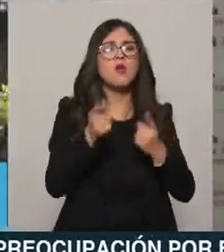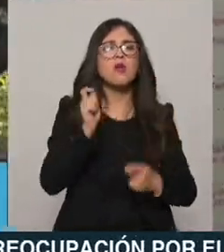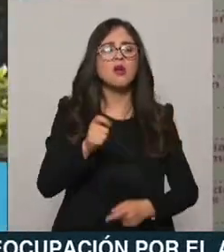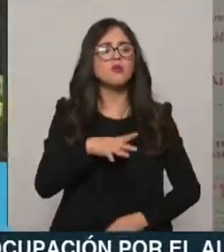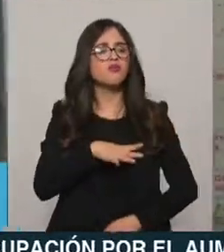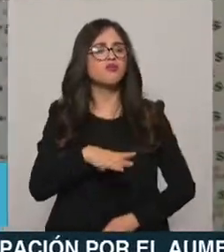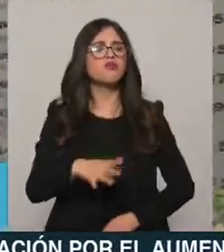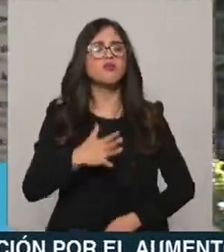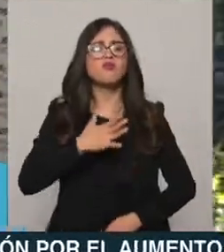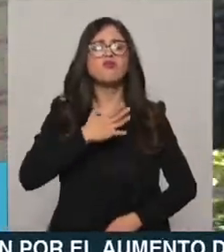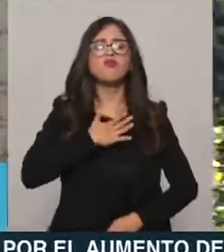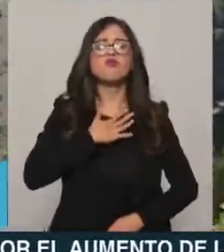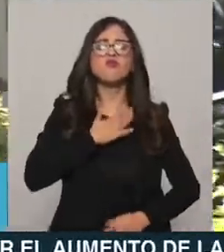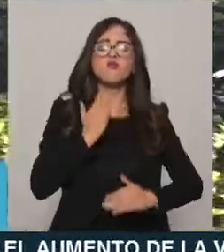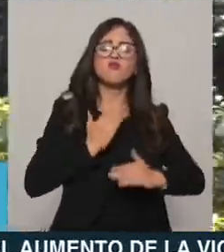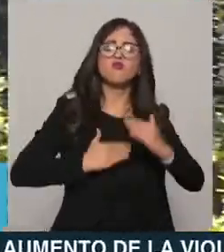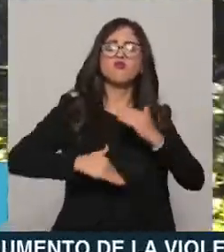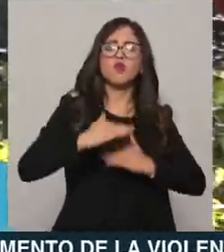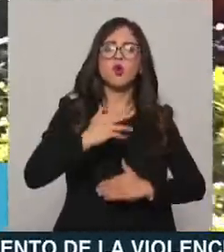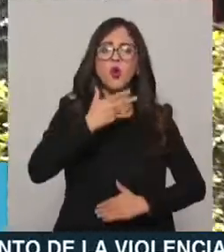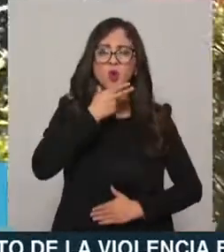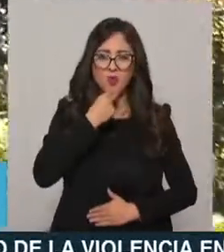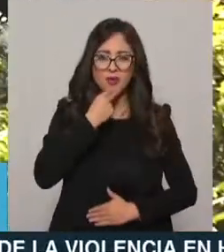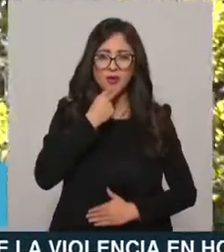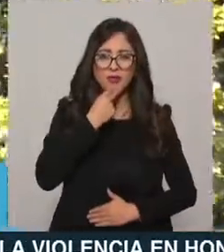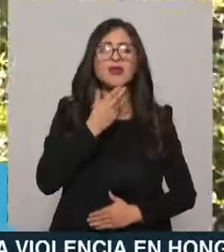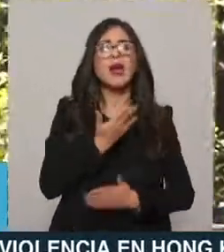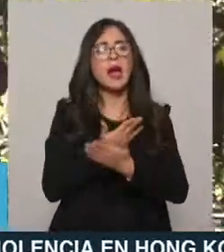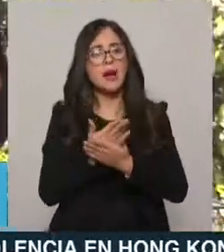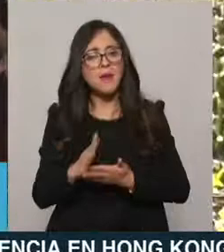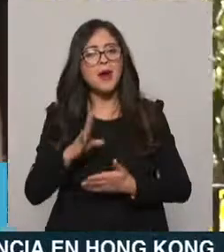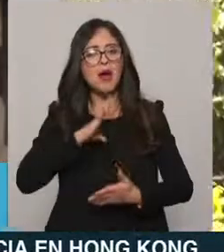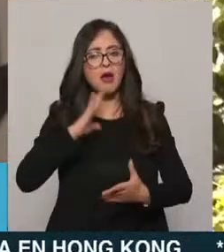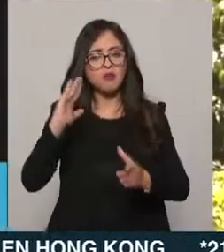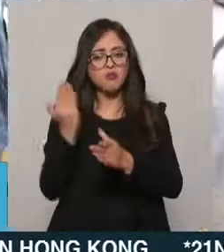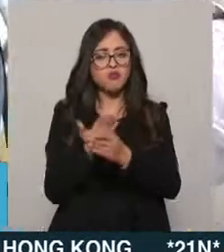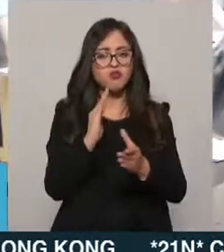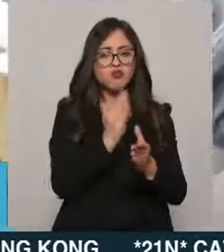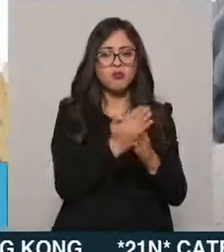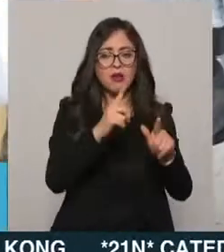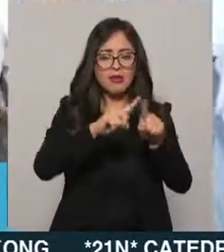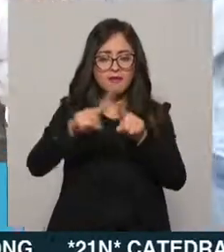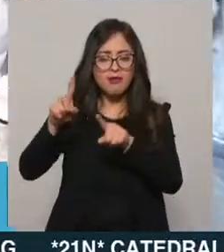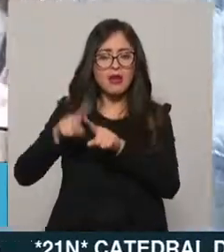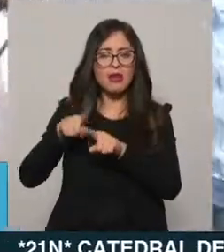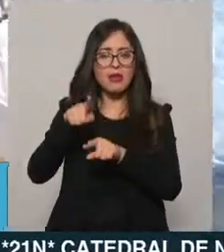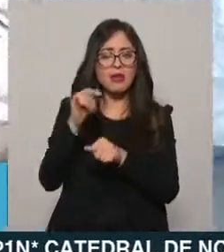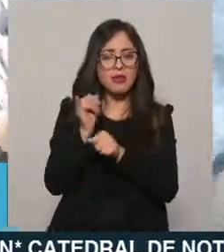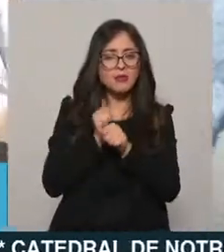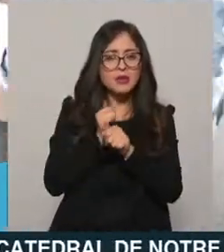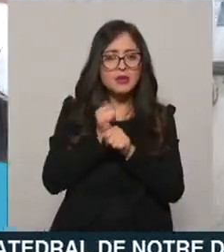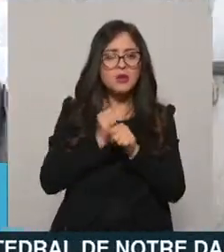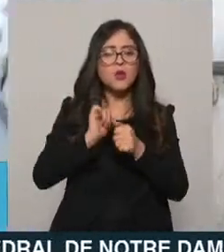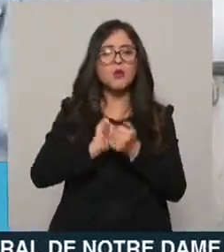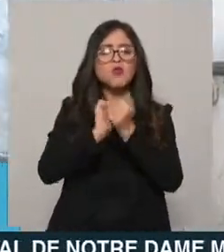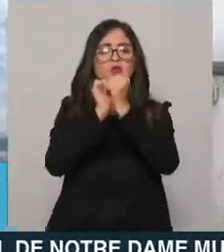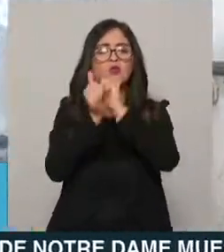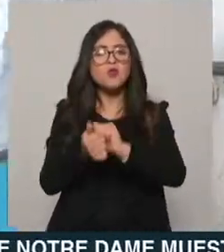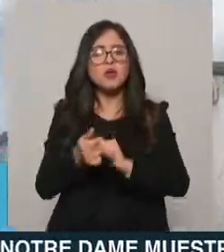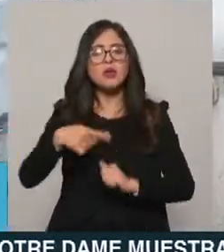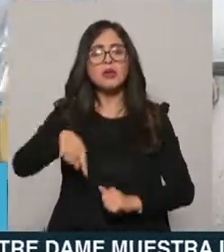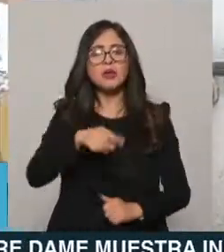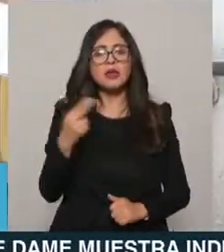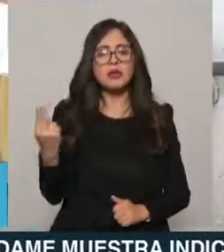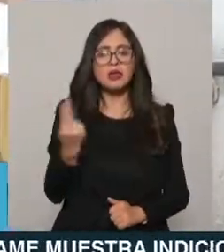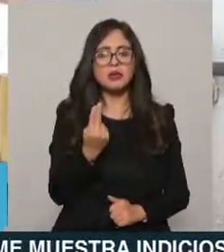que sabemos que hay en las carpetas de investigación un sesgo para intentar